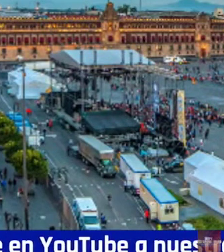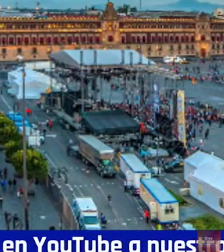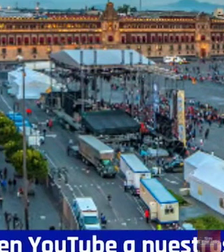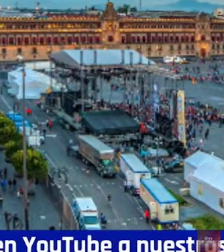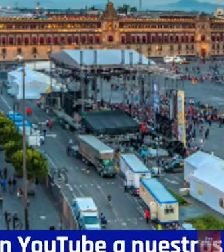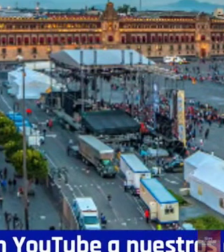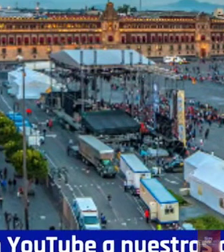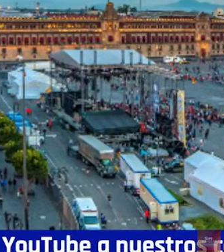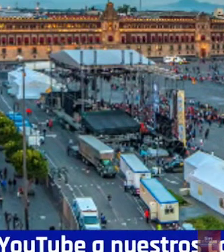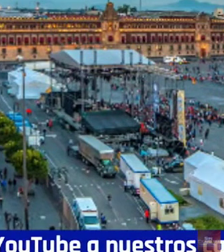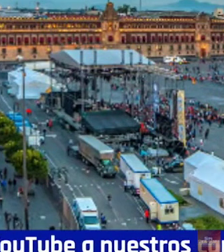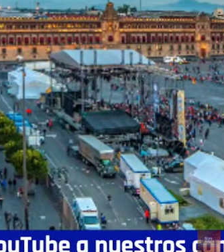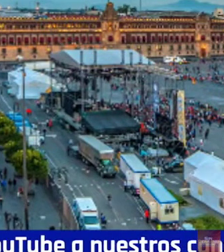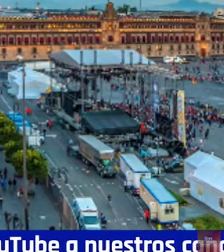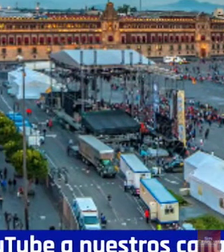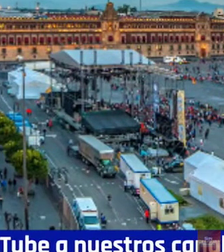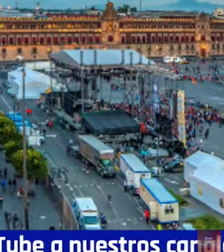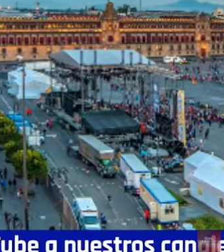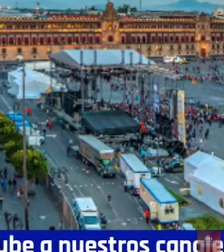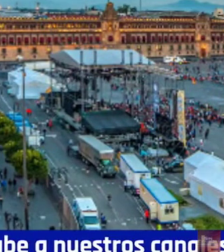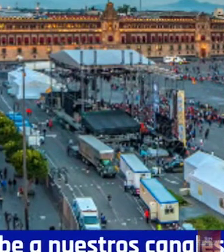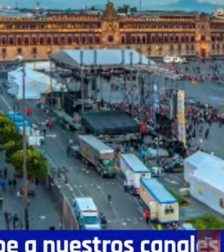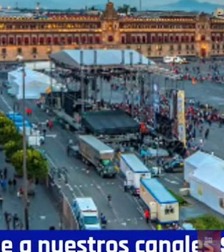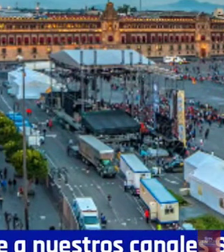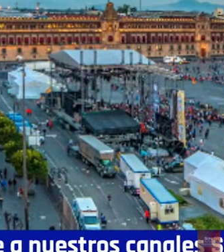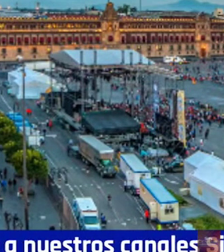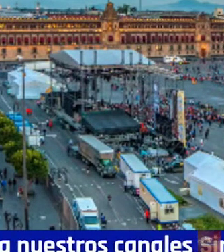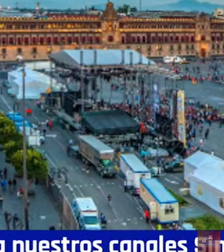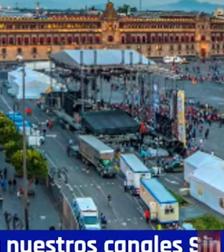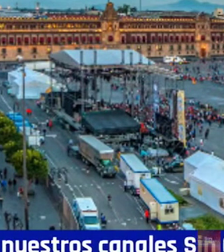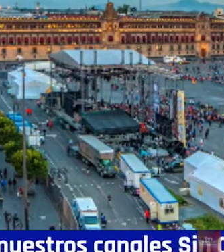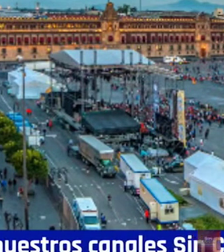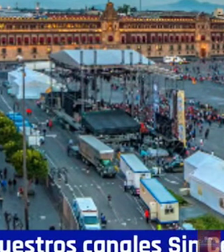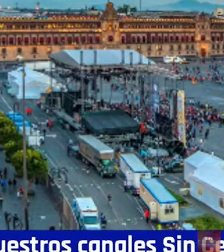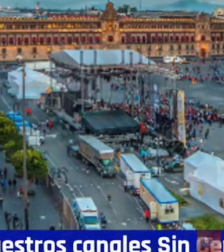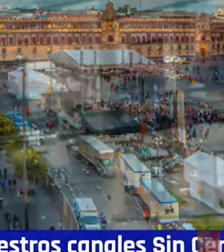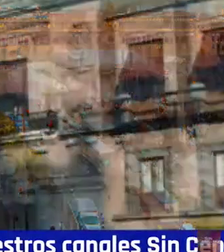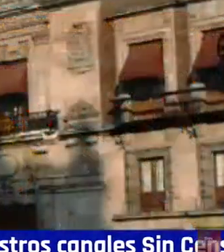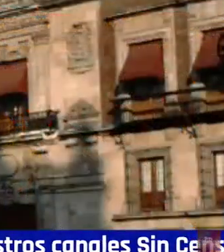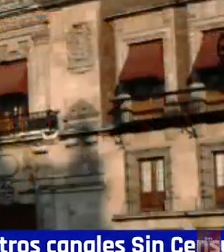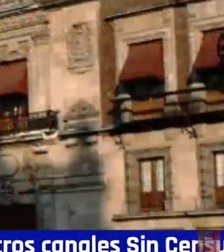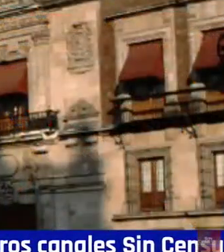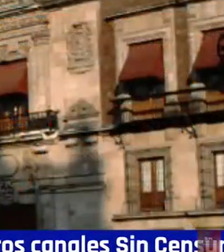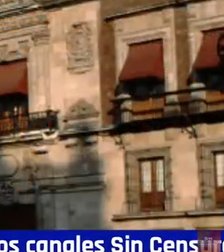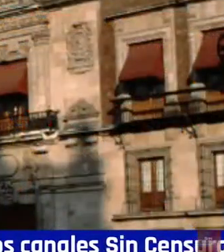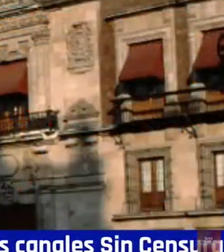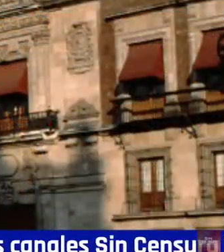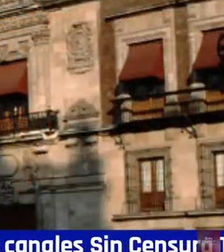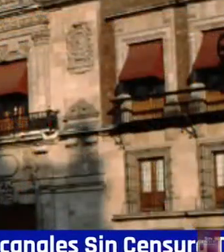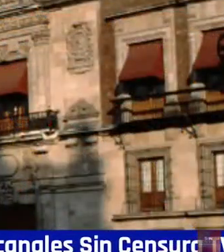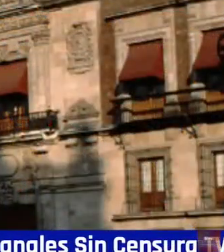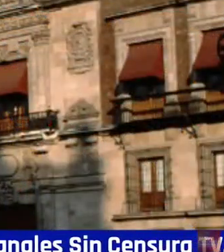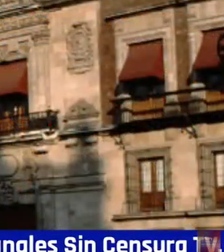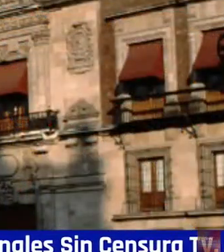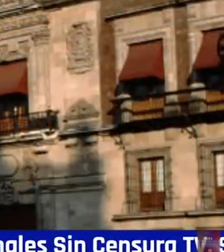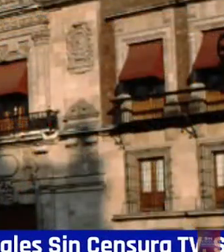una administración que toma como bandera la redistribución del gasto público ha frenado esa tendencia, afirma el periódico La Jornada. A 3 años del